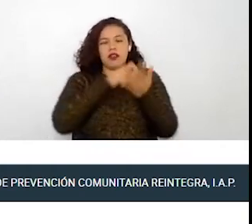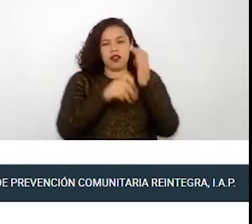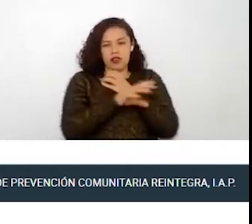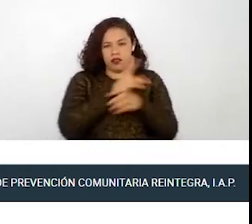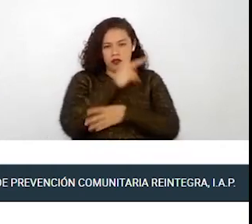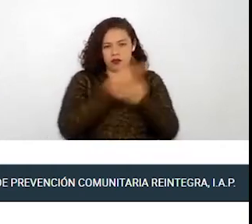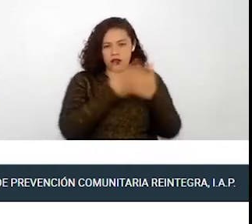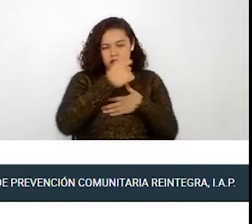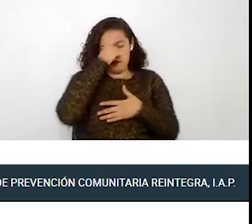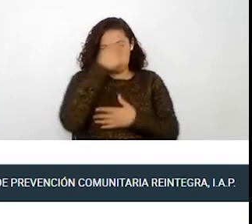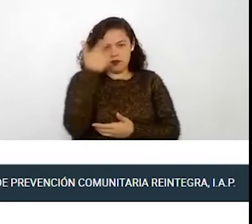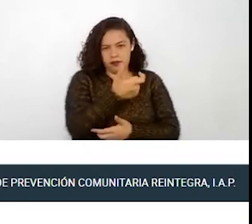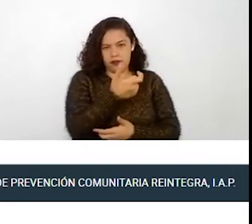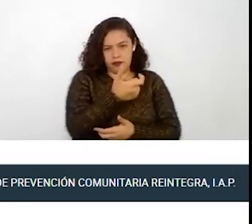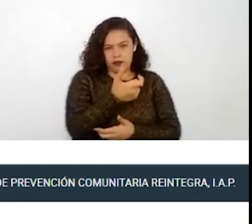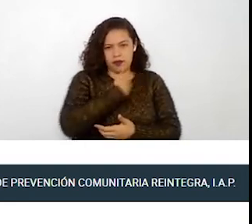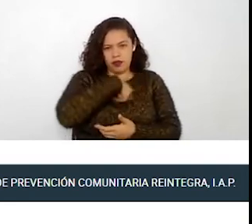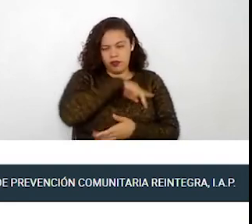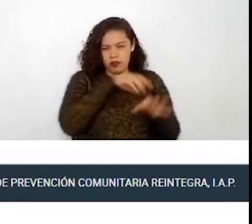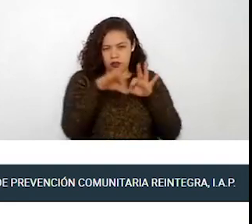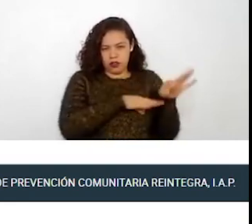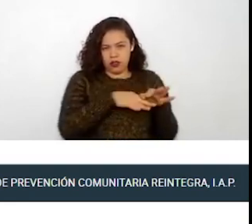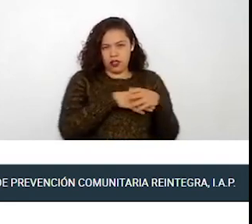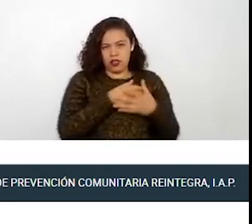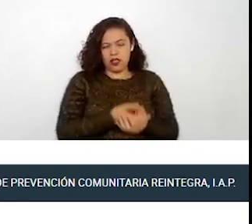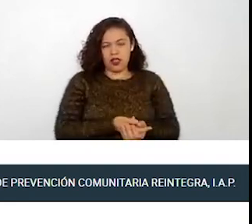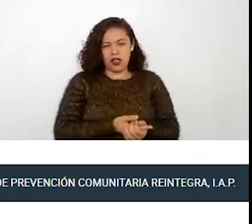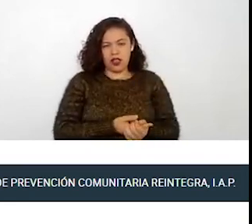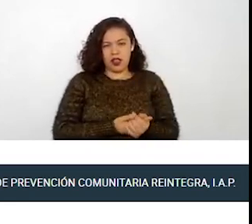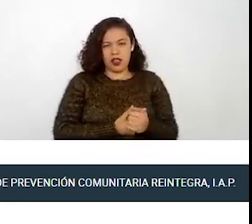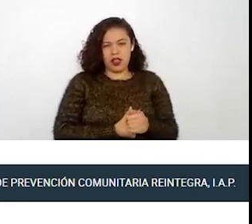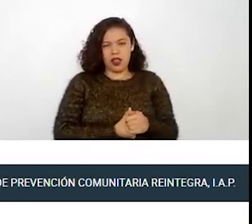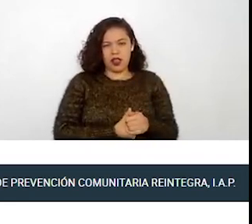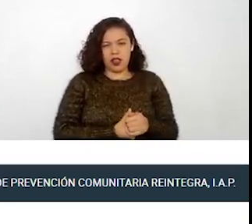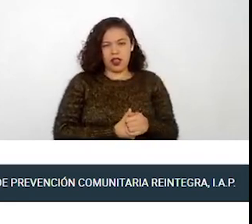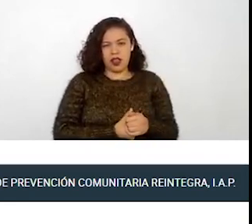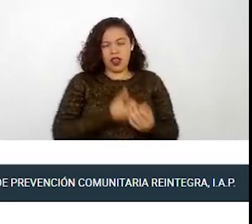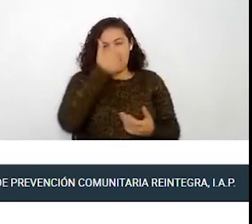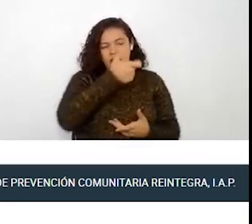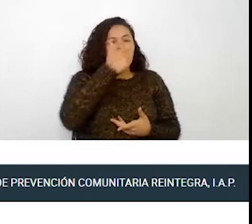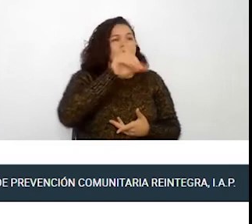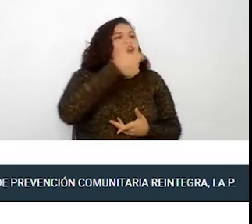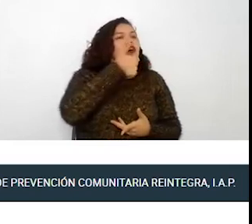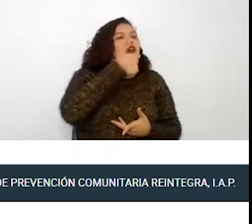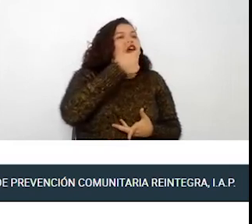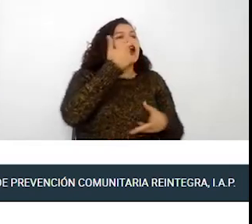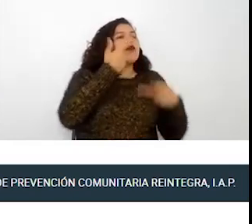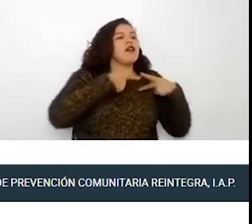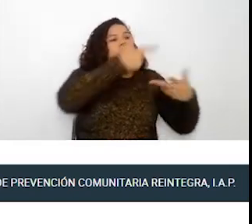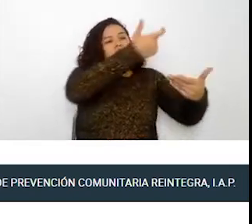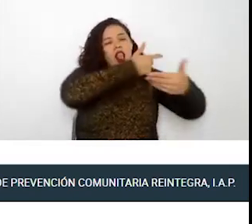proyectos del financiamiento que es con lo que vamos a trabajar el dinero que vamos a poder obtener de otras de terceras personas